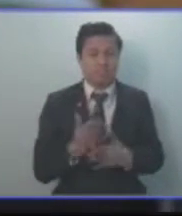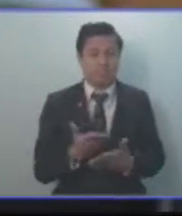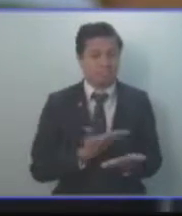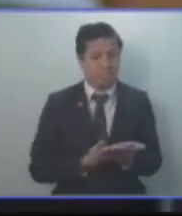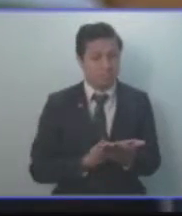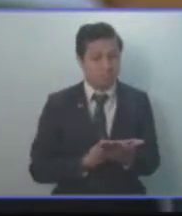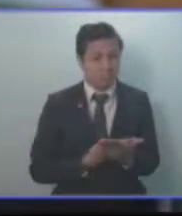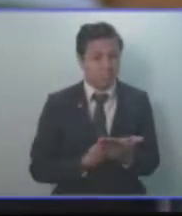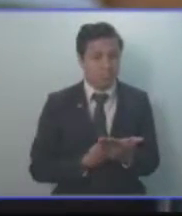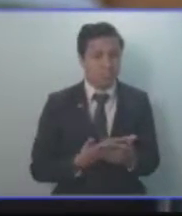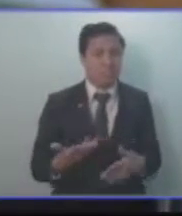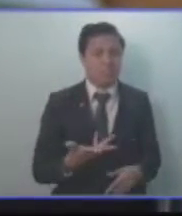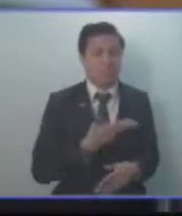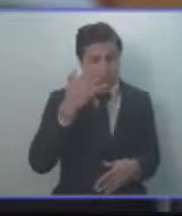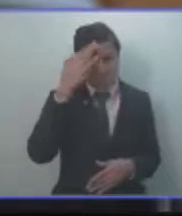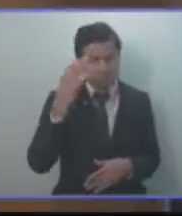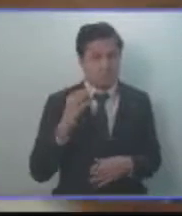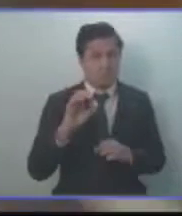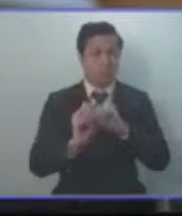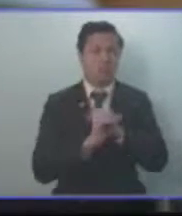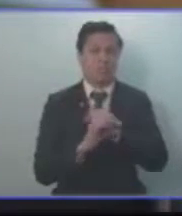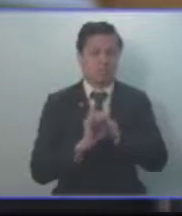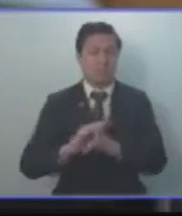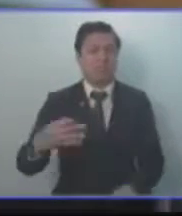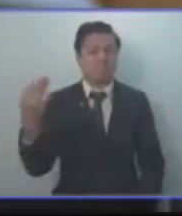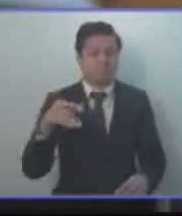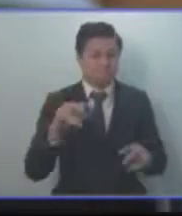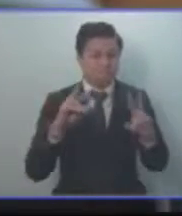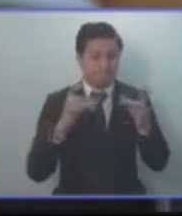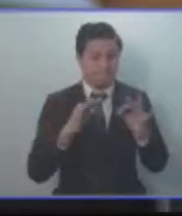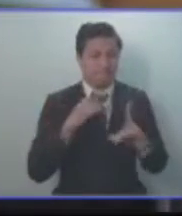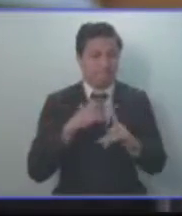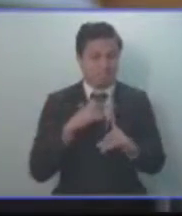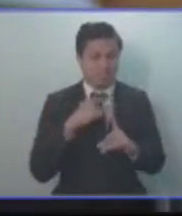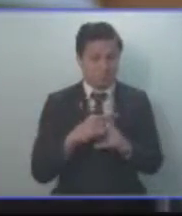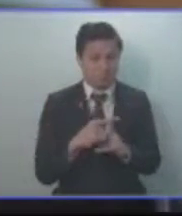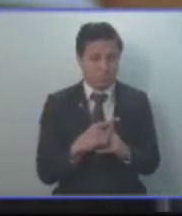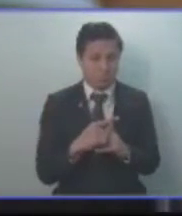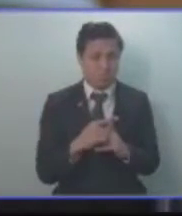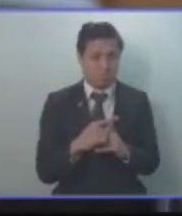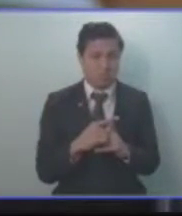pues, creemos que los pronunciamientos tienen esa parte positiva.